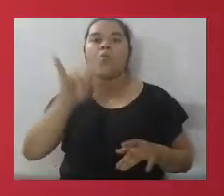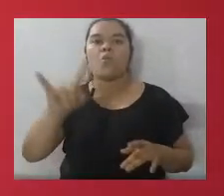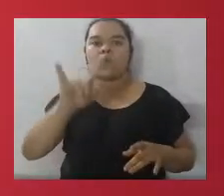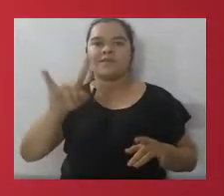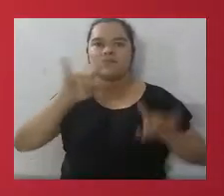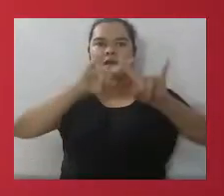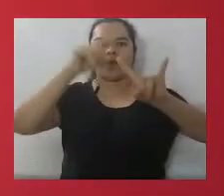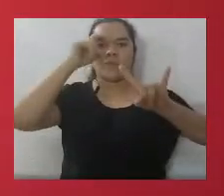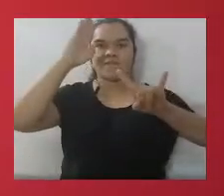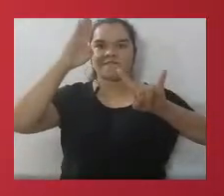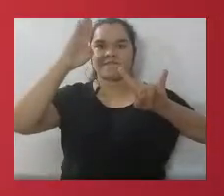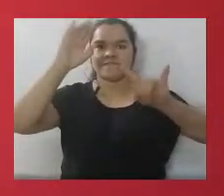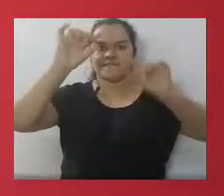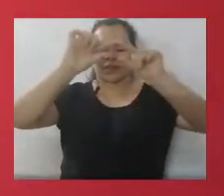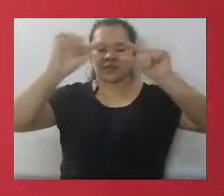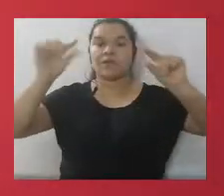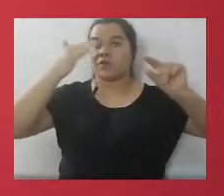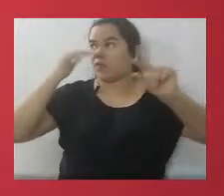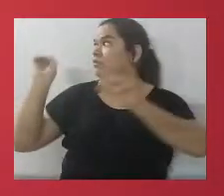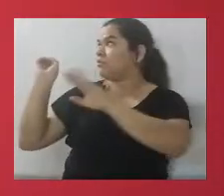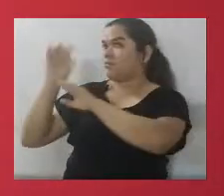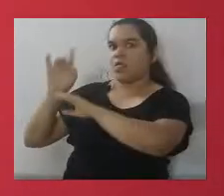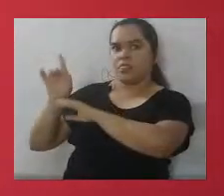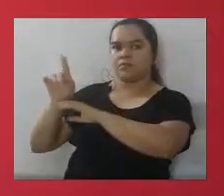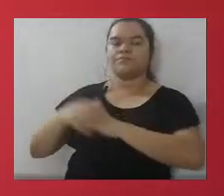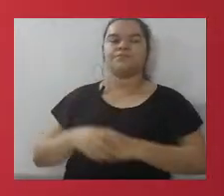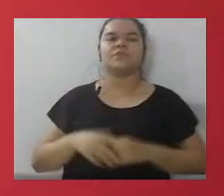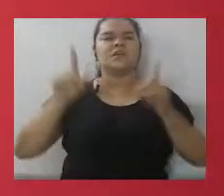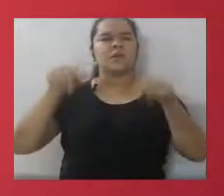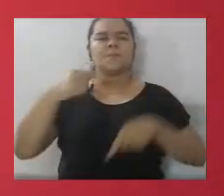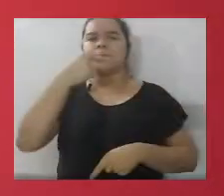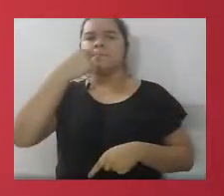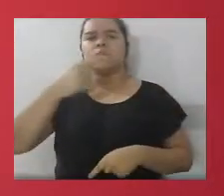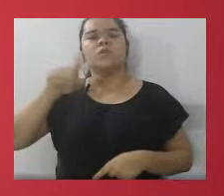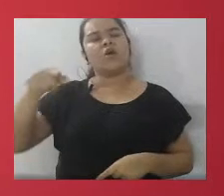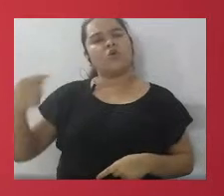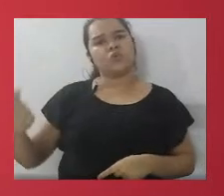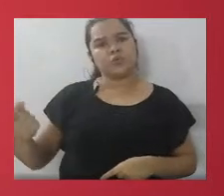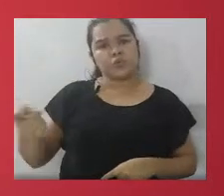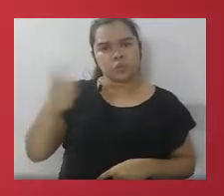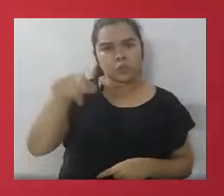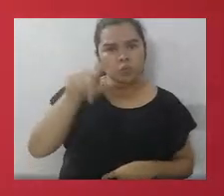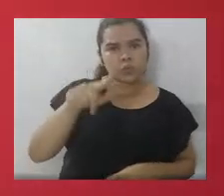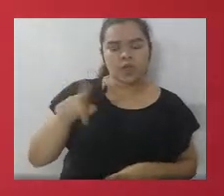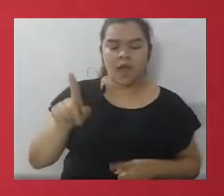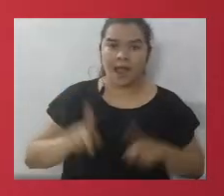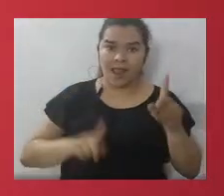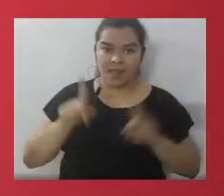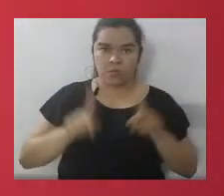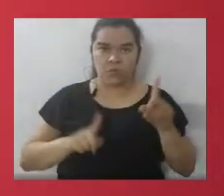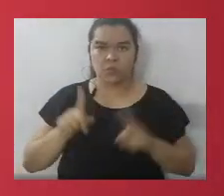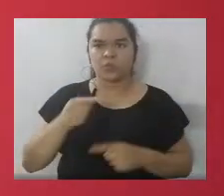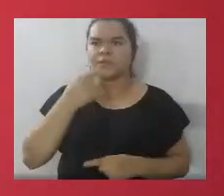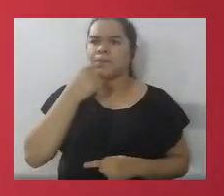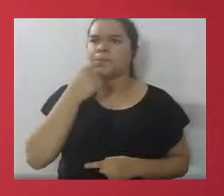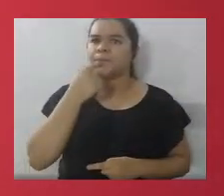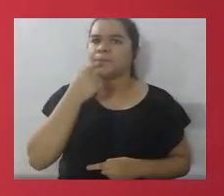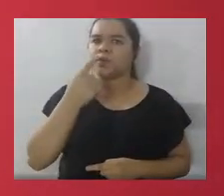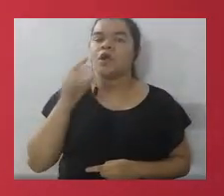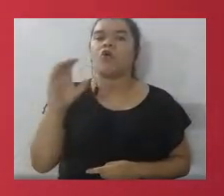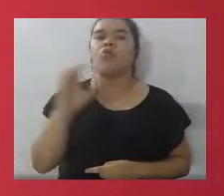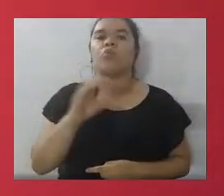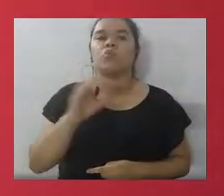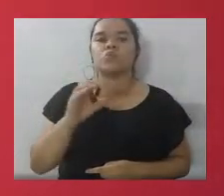perfecto, ya compartimos. La otra pregunta tiene que ver con ellos, muchos de los que preguntaron hablan de cursos